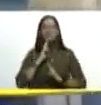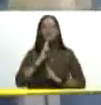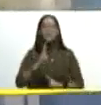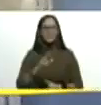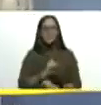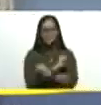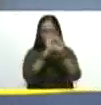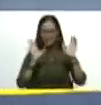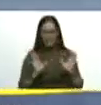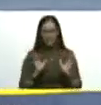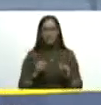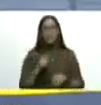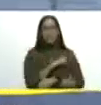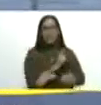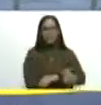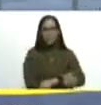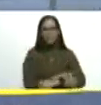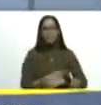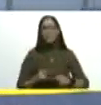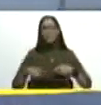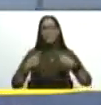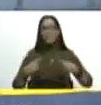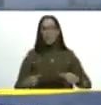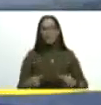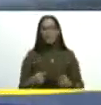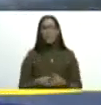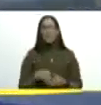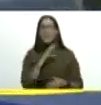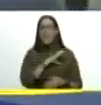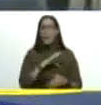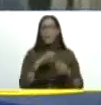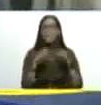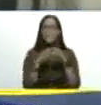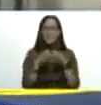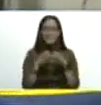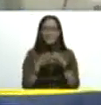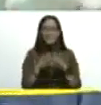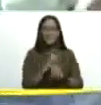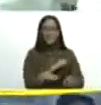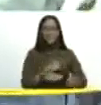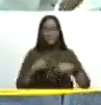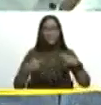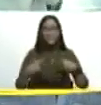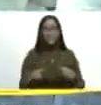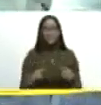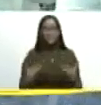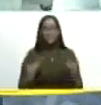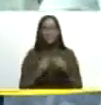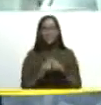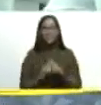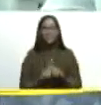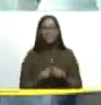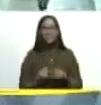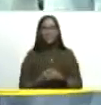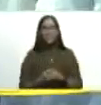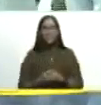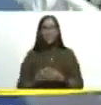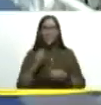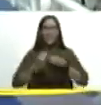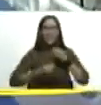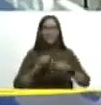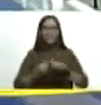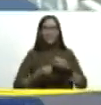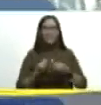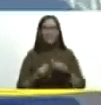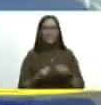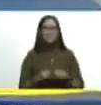Poder Popular, aquí están conmigo las compañeras del Poder Popular, bueno, que además han preparado hasta un cántico